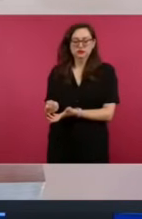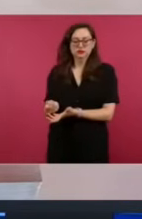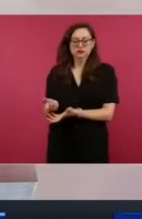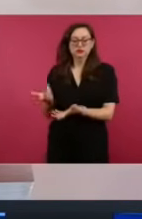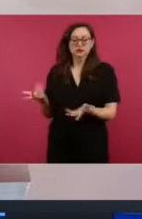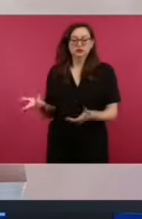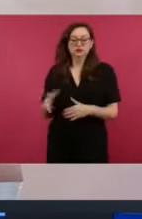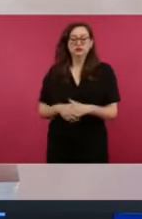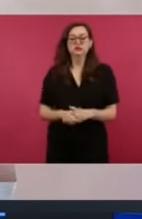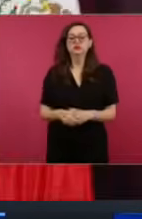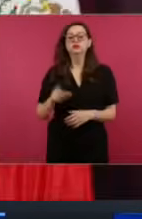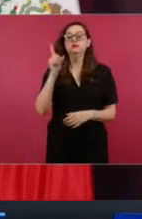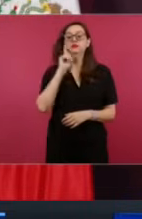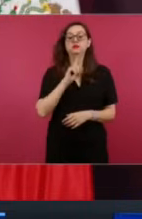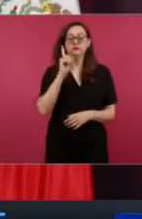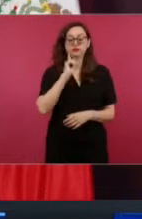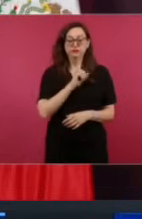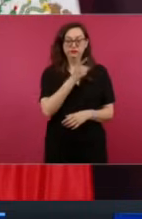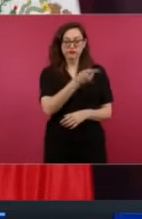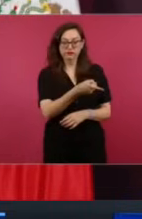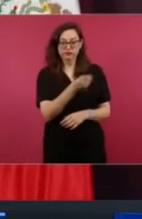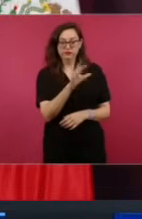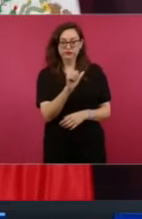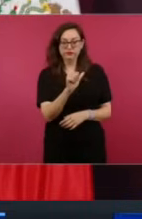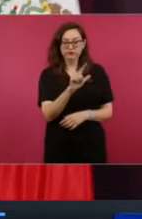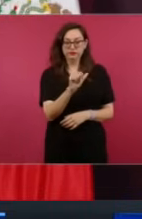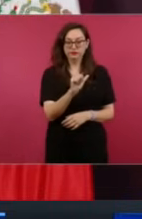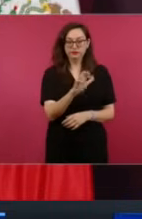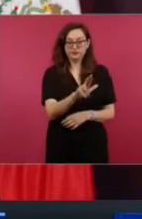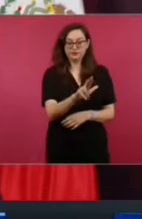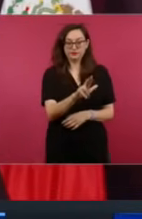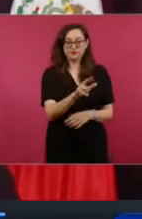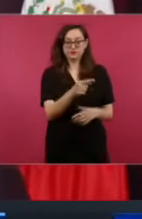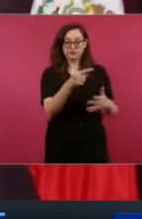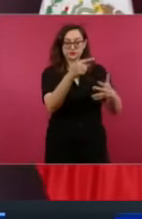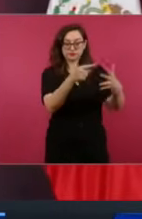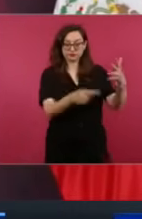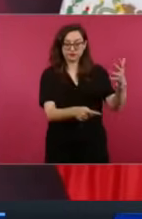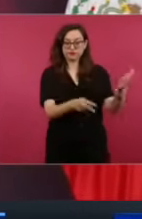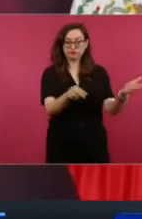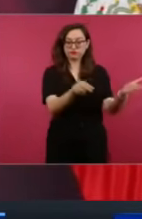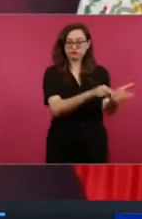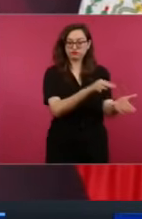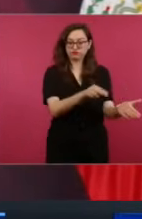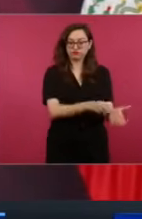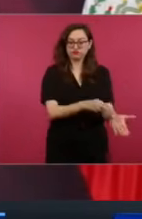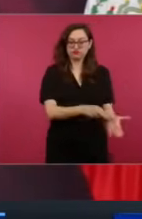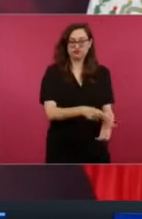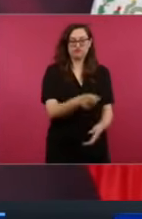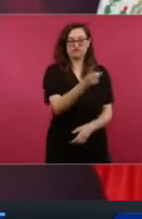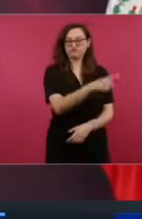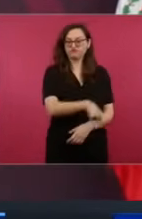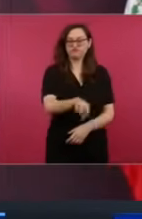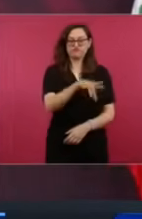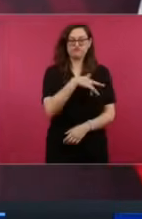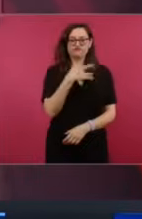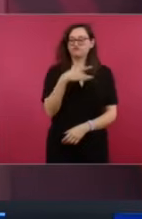en Yucatán, ahí por Tizimín, que lo mataron hace 3 días, también los panistas.